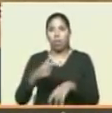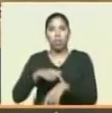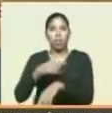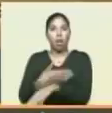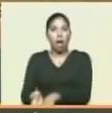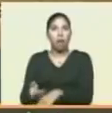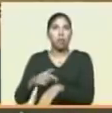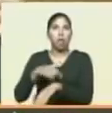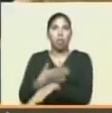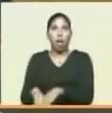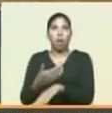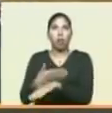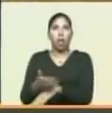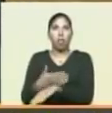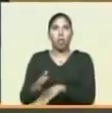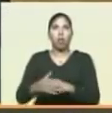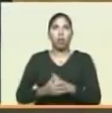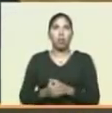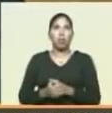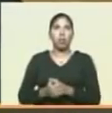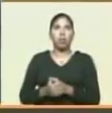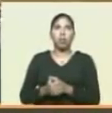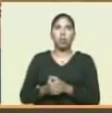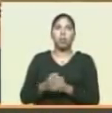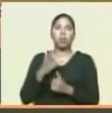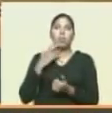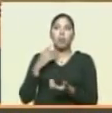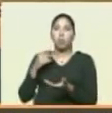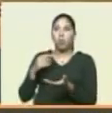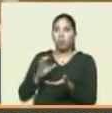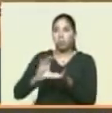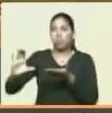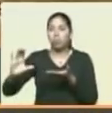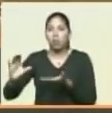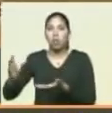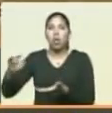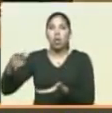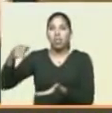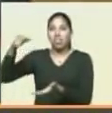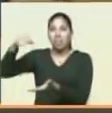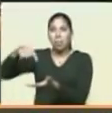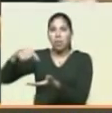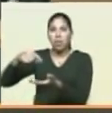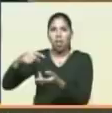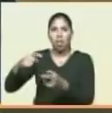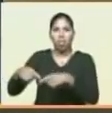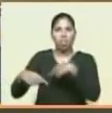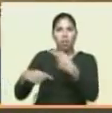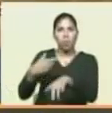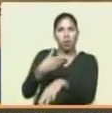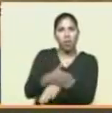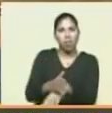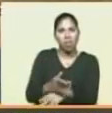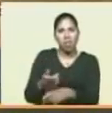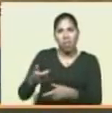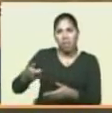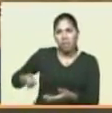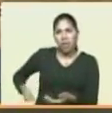prioriza, por eso llega primero la semilla y después el fertilizante, por eso llega el agroquímico y después llega la semilla.